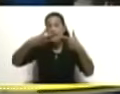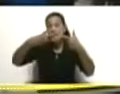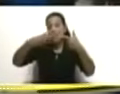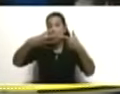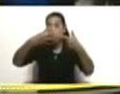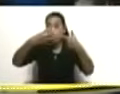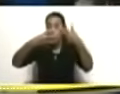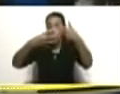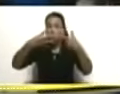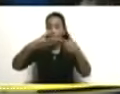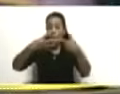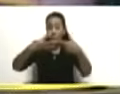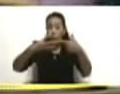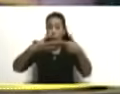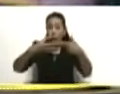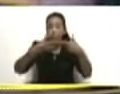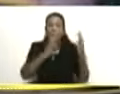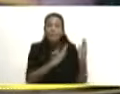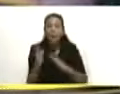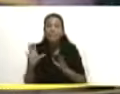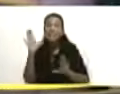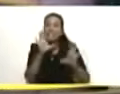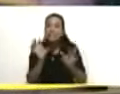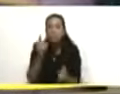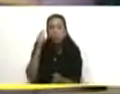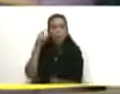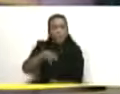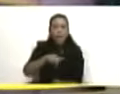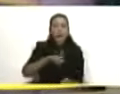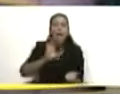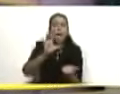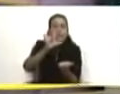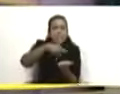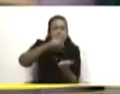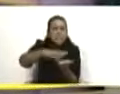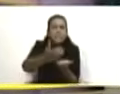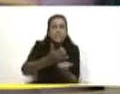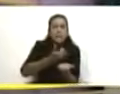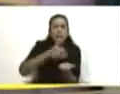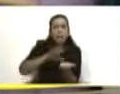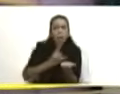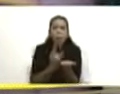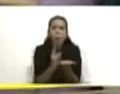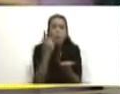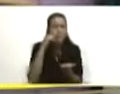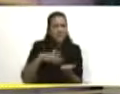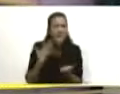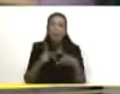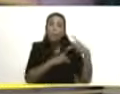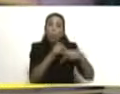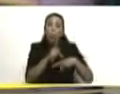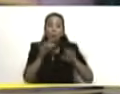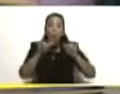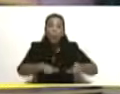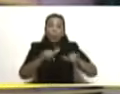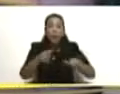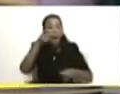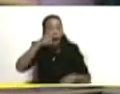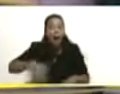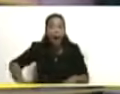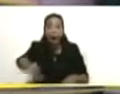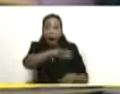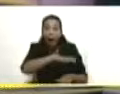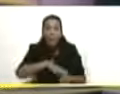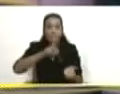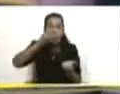Vamos a Trabajar. El programa Siembra, que tiene la tarea de llegar a toda esa juventud que quiere producir el campo